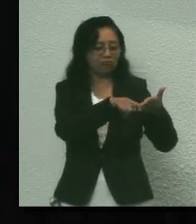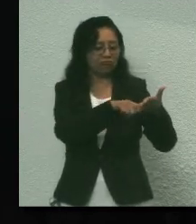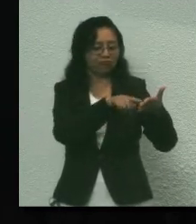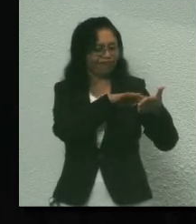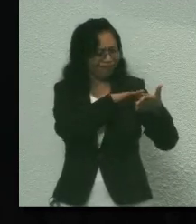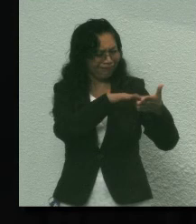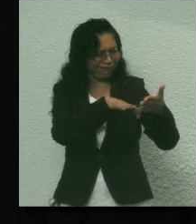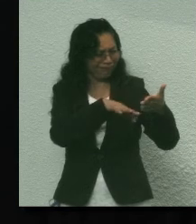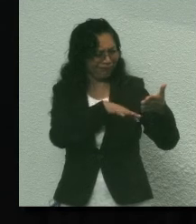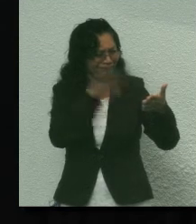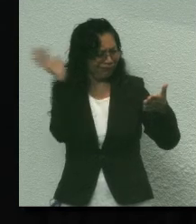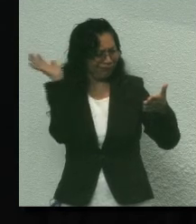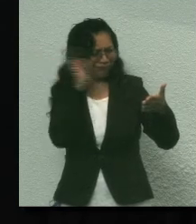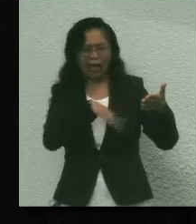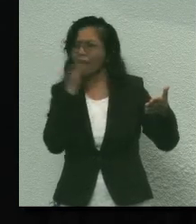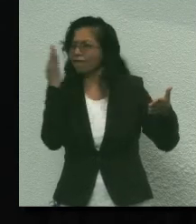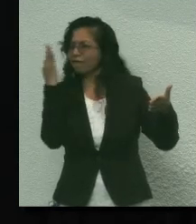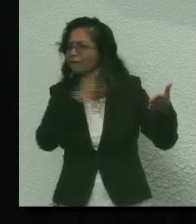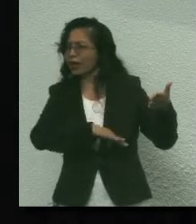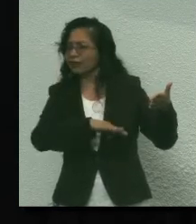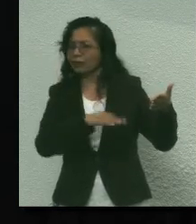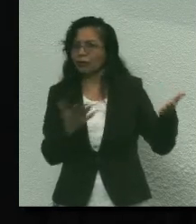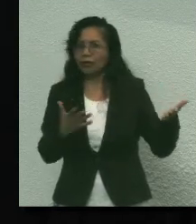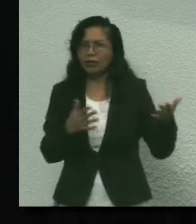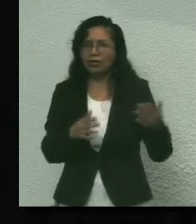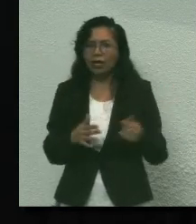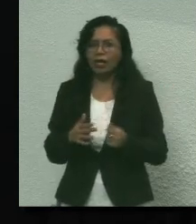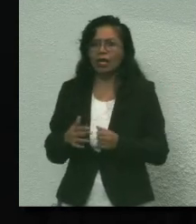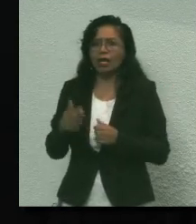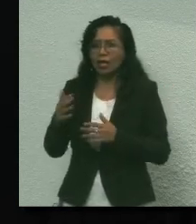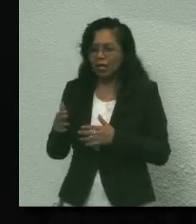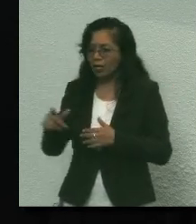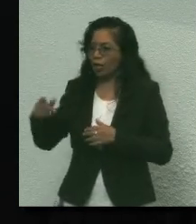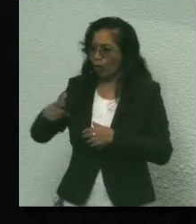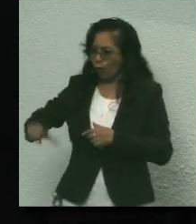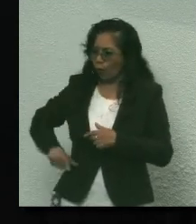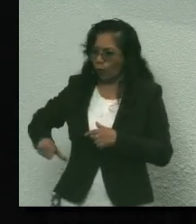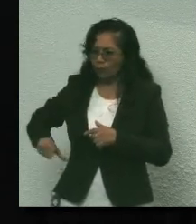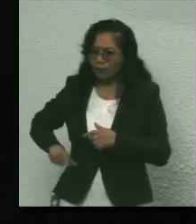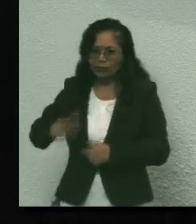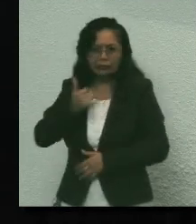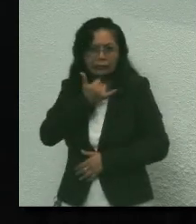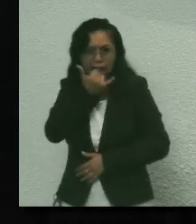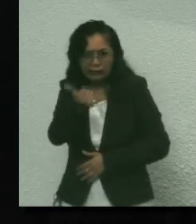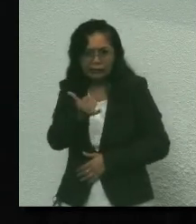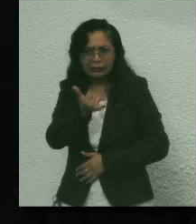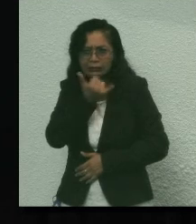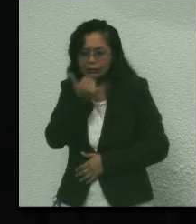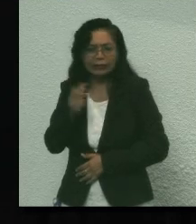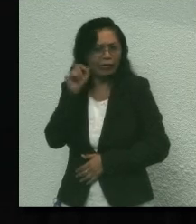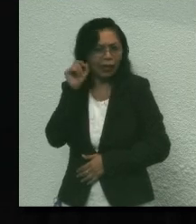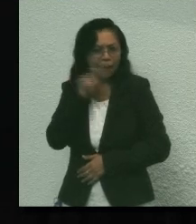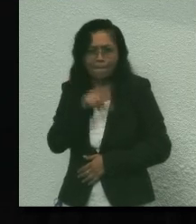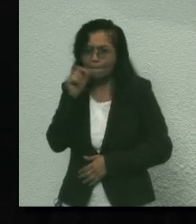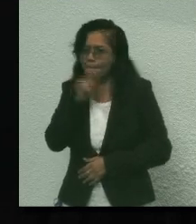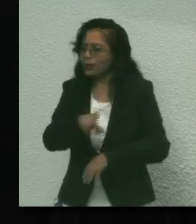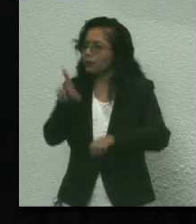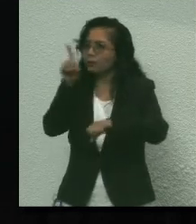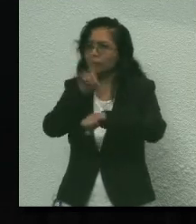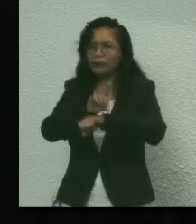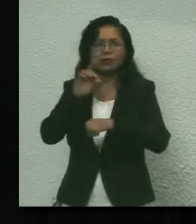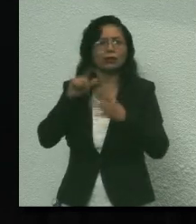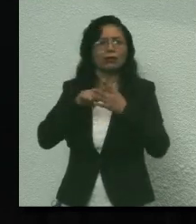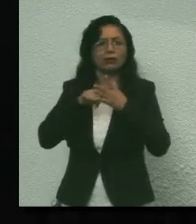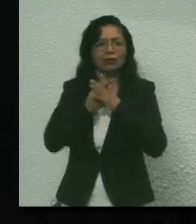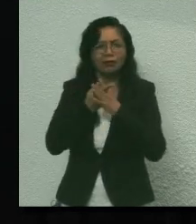ser cómplice de un sexenio que empezó a fallarnos a todos y a todas desde el mismo día que inició y